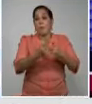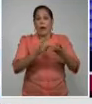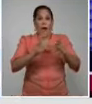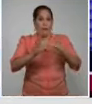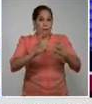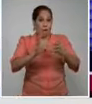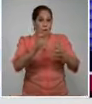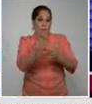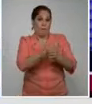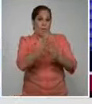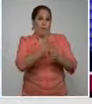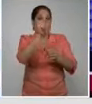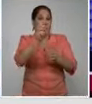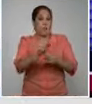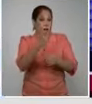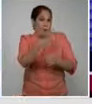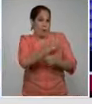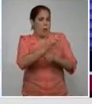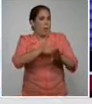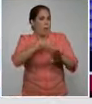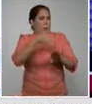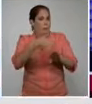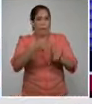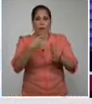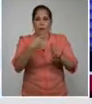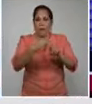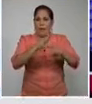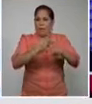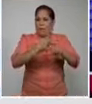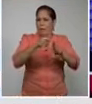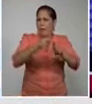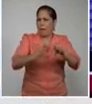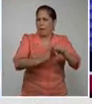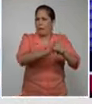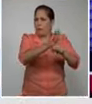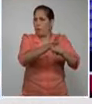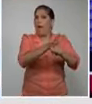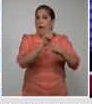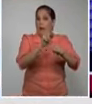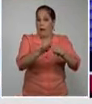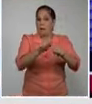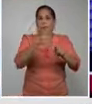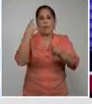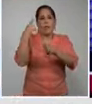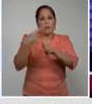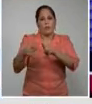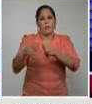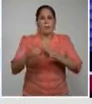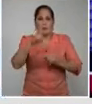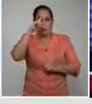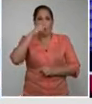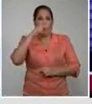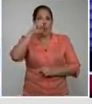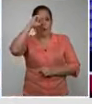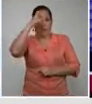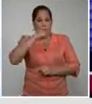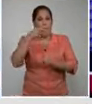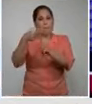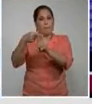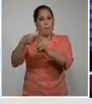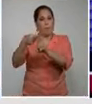que se infectan, ustedes saben y se ha reportado también en los medios, es el uso de Soberana Plus en unas dosis. Que el objetivo es